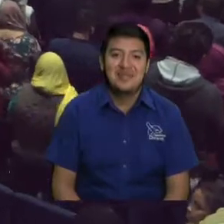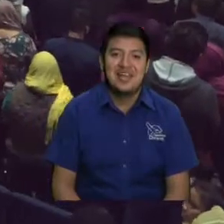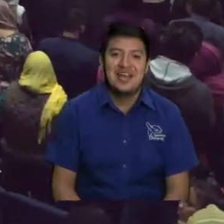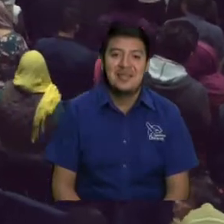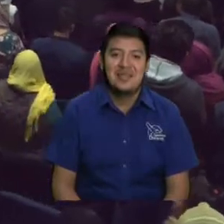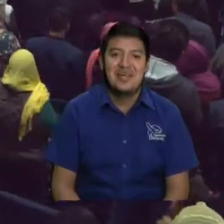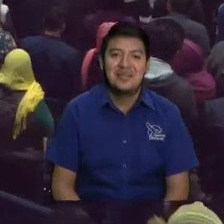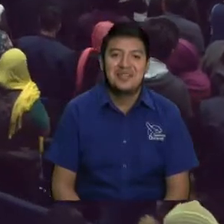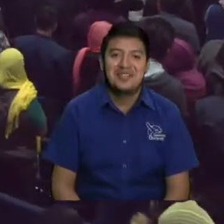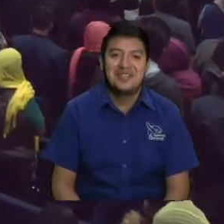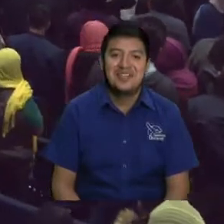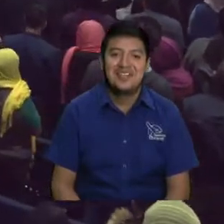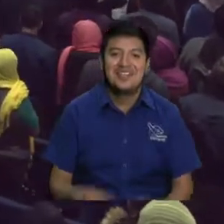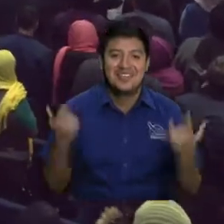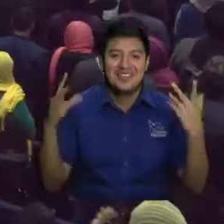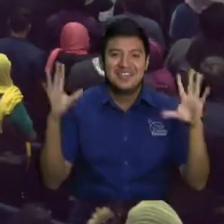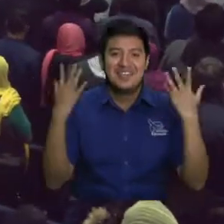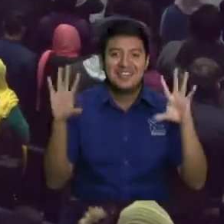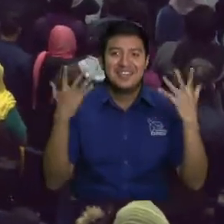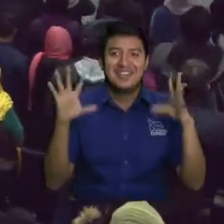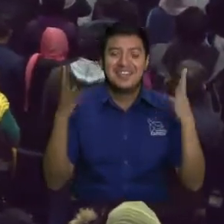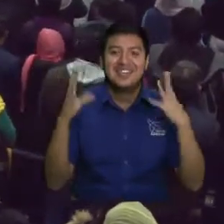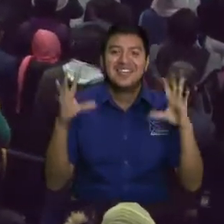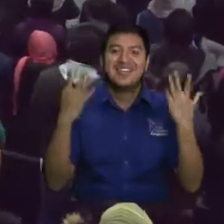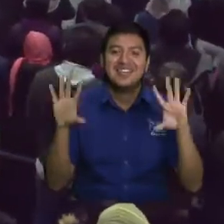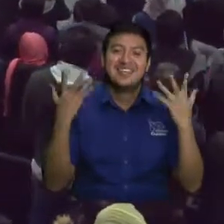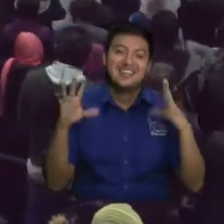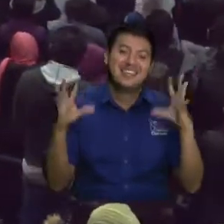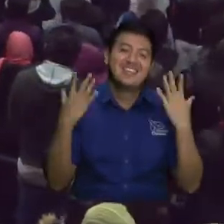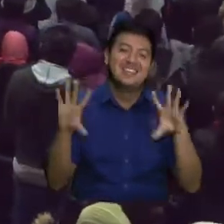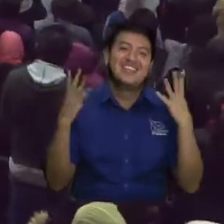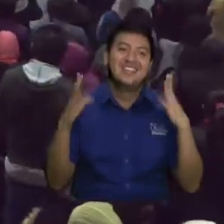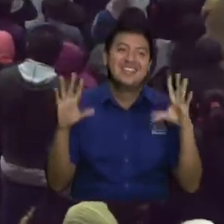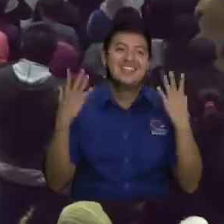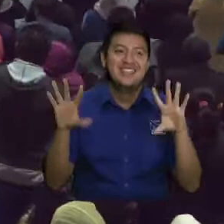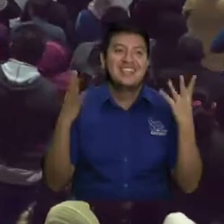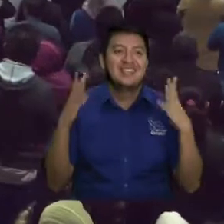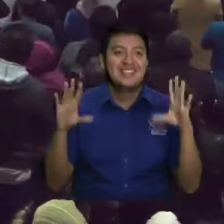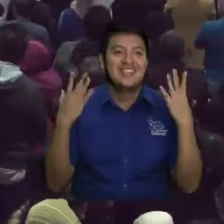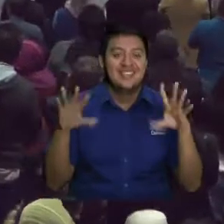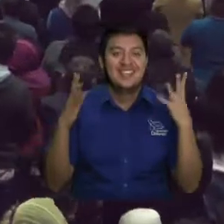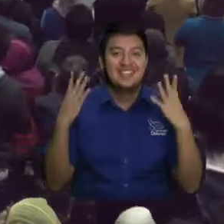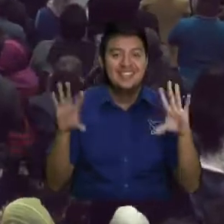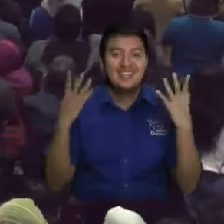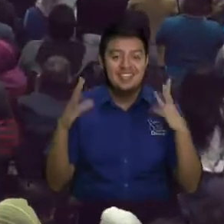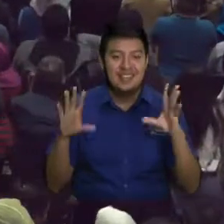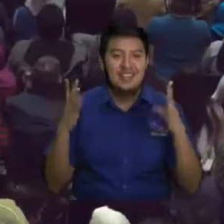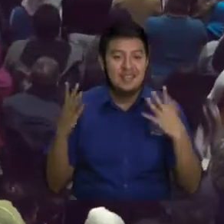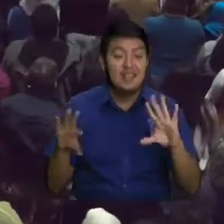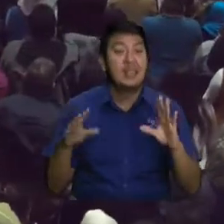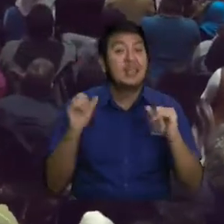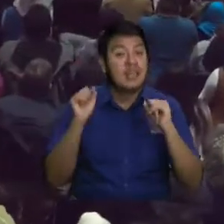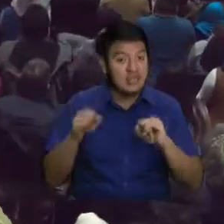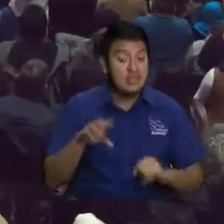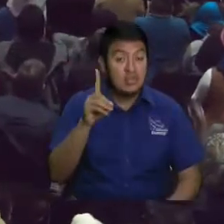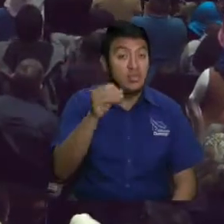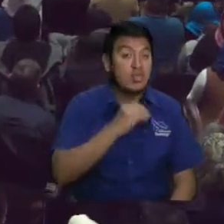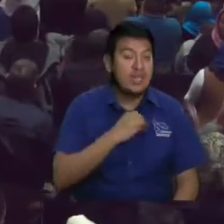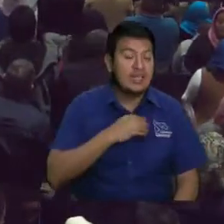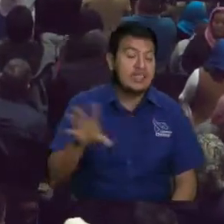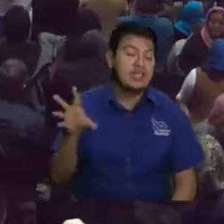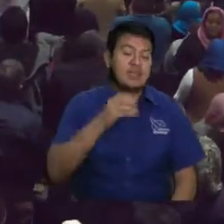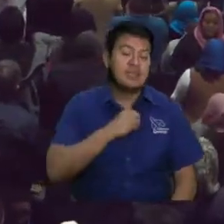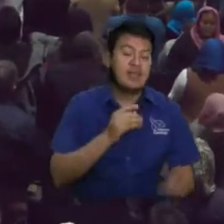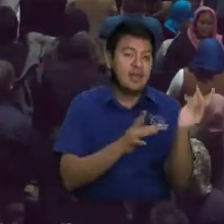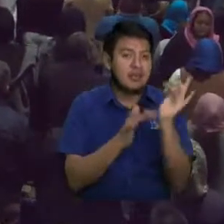Aquí vienen más personas. Los siervos y siervas que están ayudando, permitan que